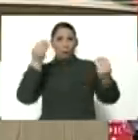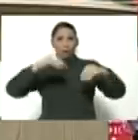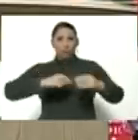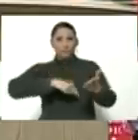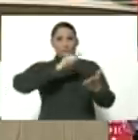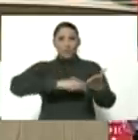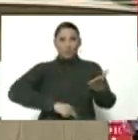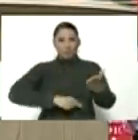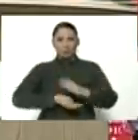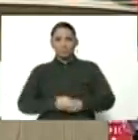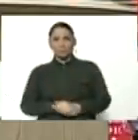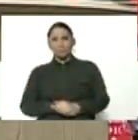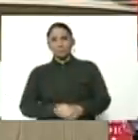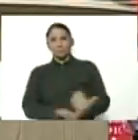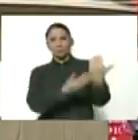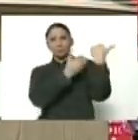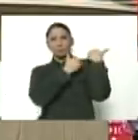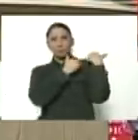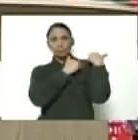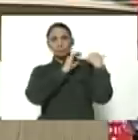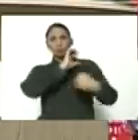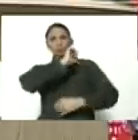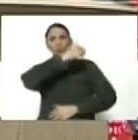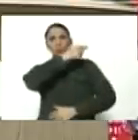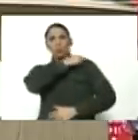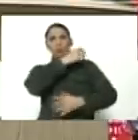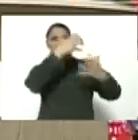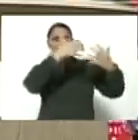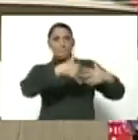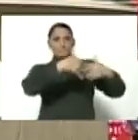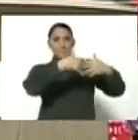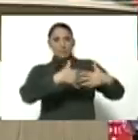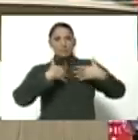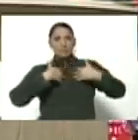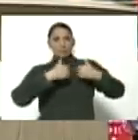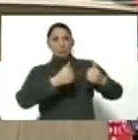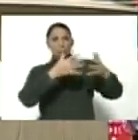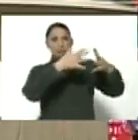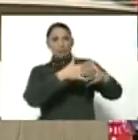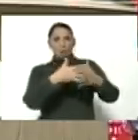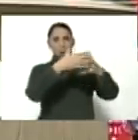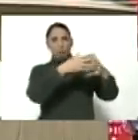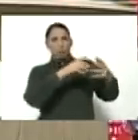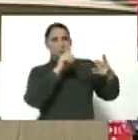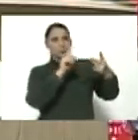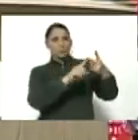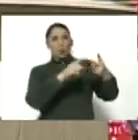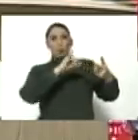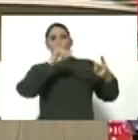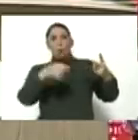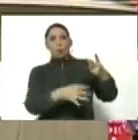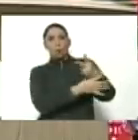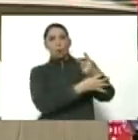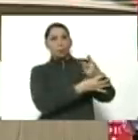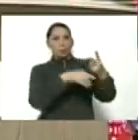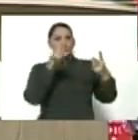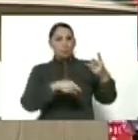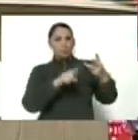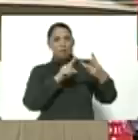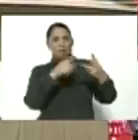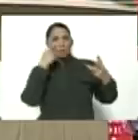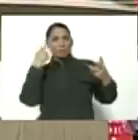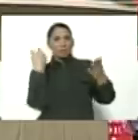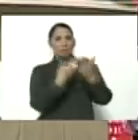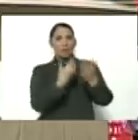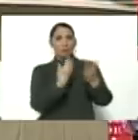el gerente general, el dueño de la empresa de seguridad Silvercorp, con Juan Guaidó y con la presencia de testigos, como